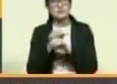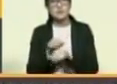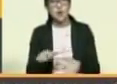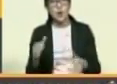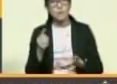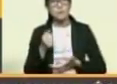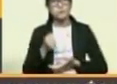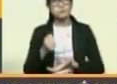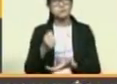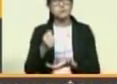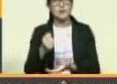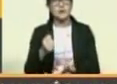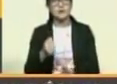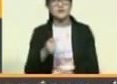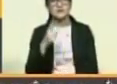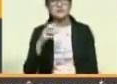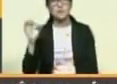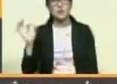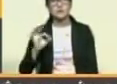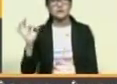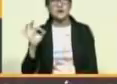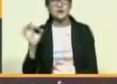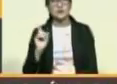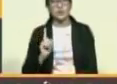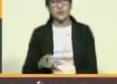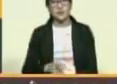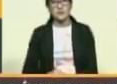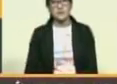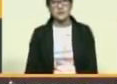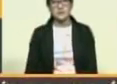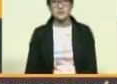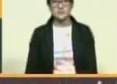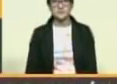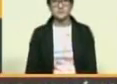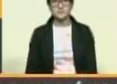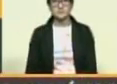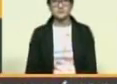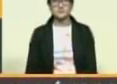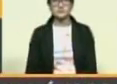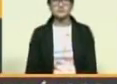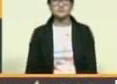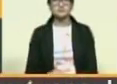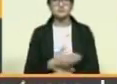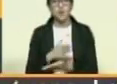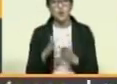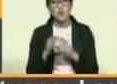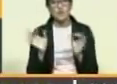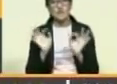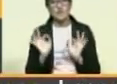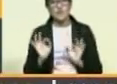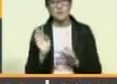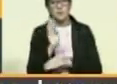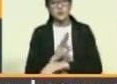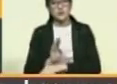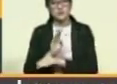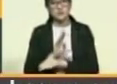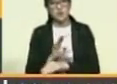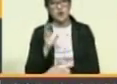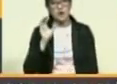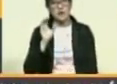bonos. 100% hay que llegar. Y hay que ampliar todas las formas de protección del carnet de la